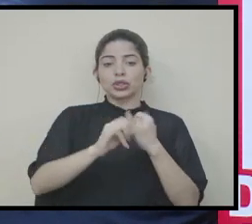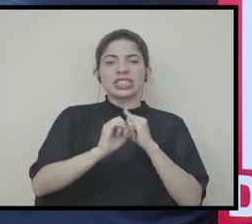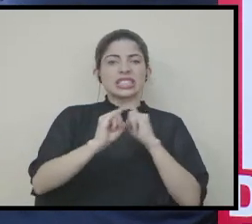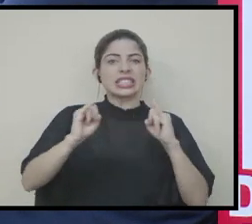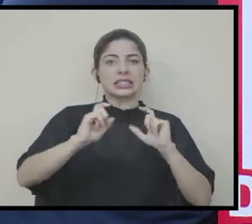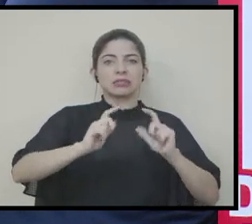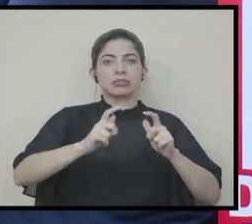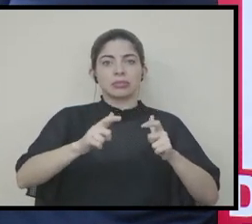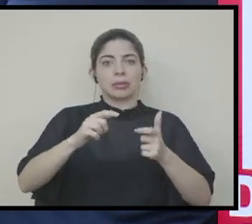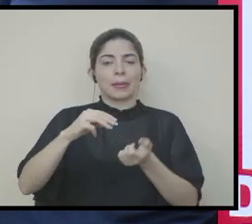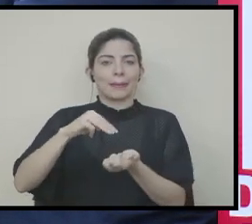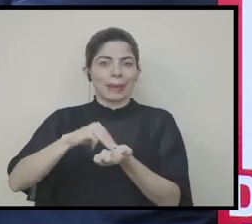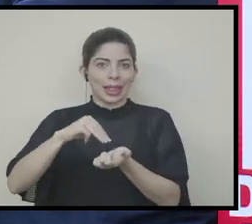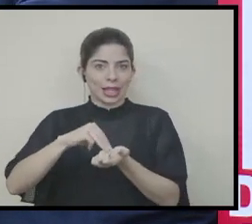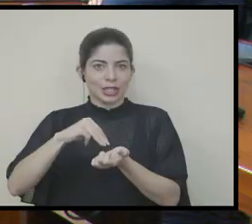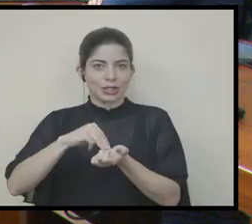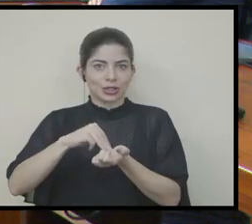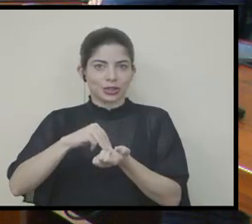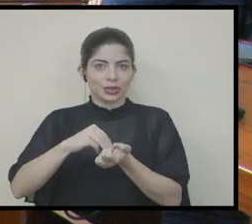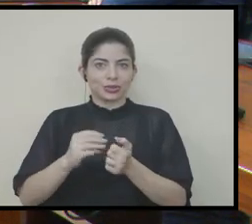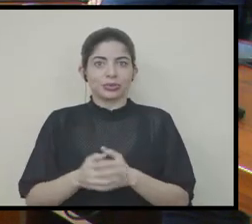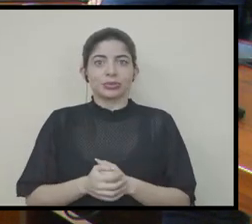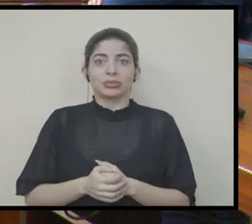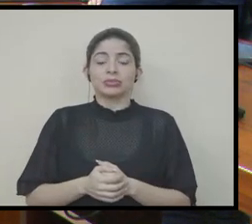Desechos Médicos.